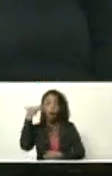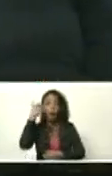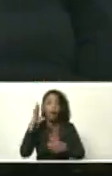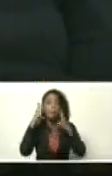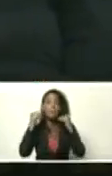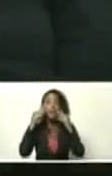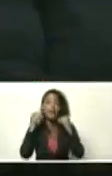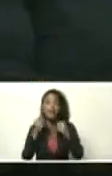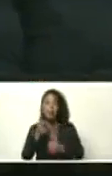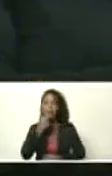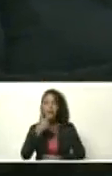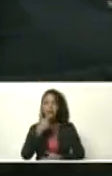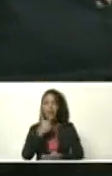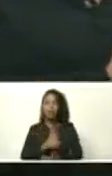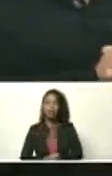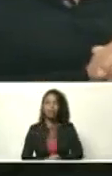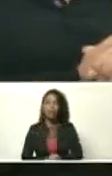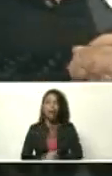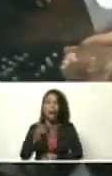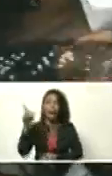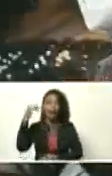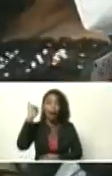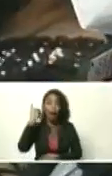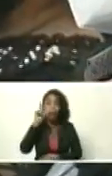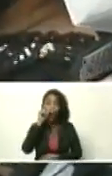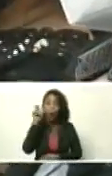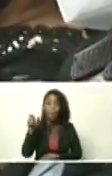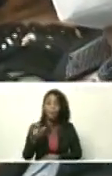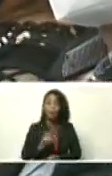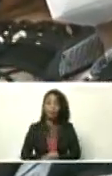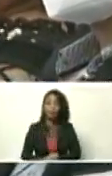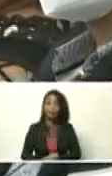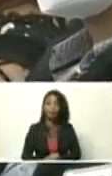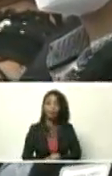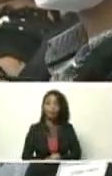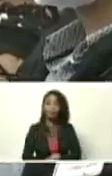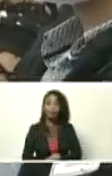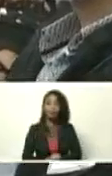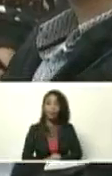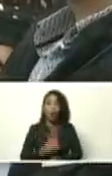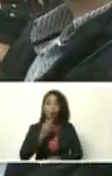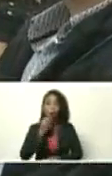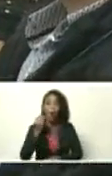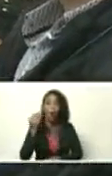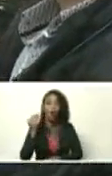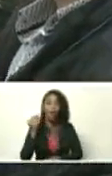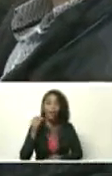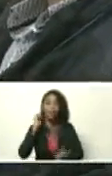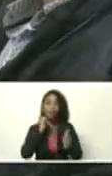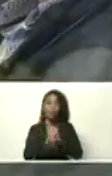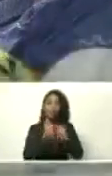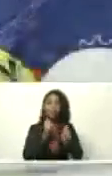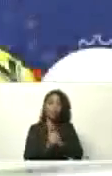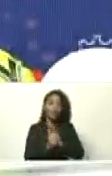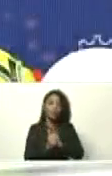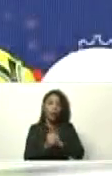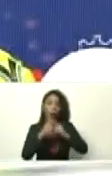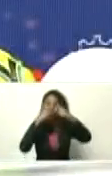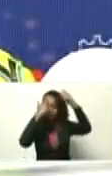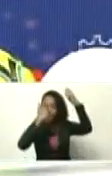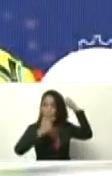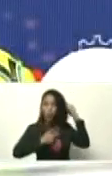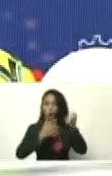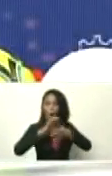bien bonita. Allá está José Vázquez, joven deportista, medallista